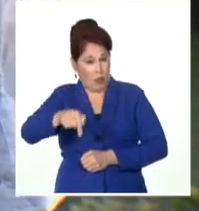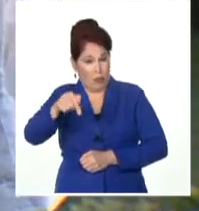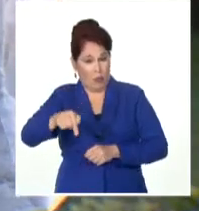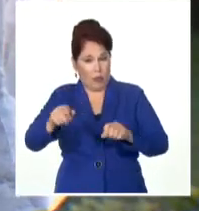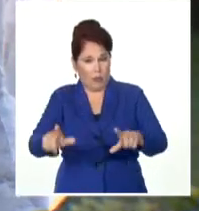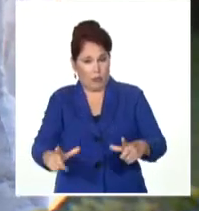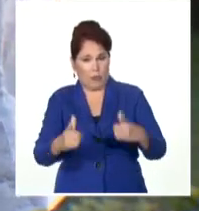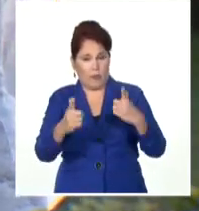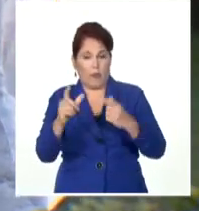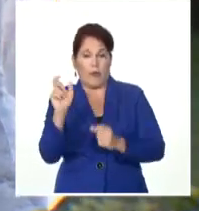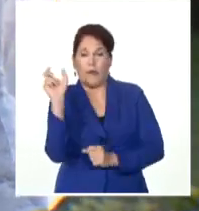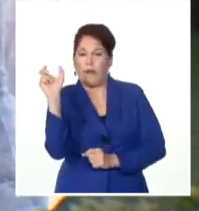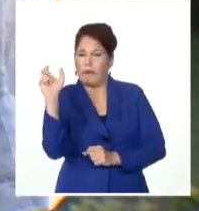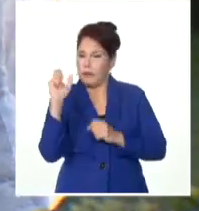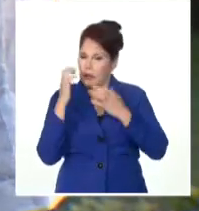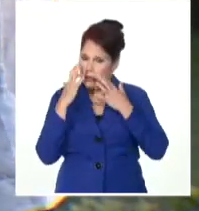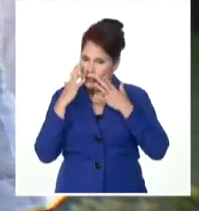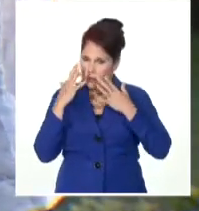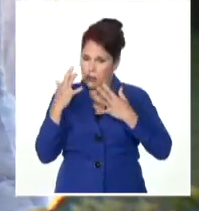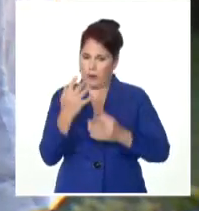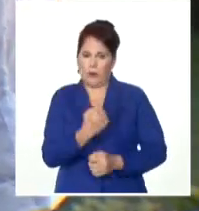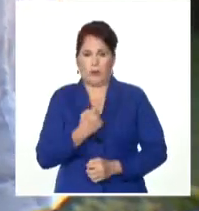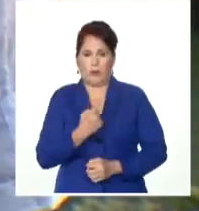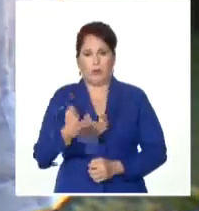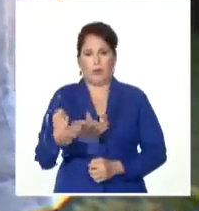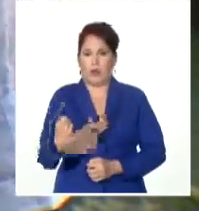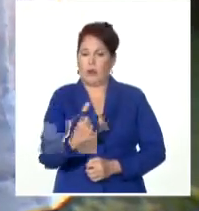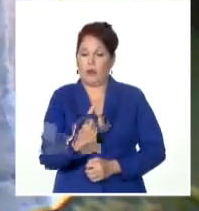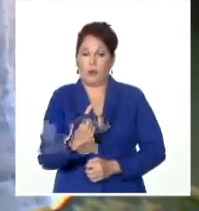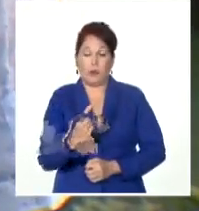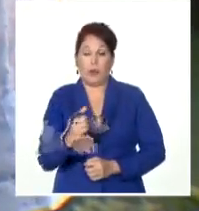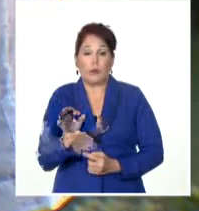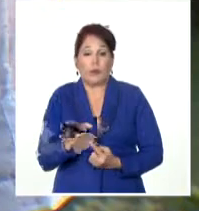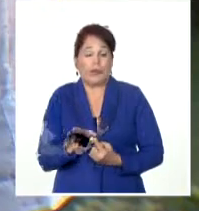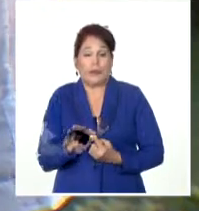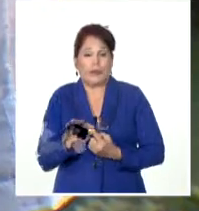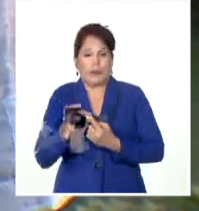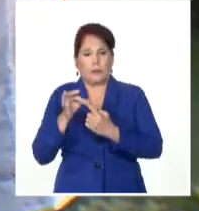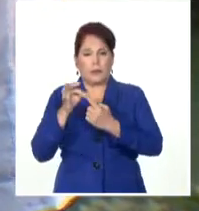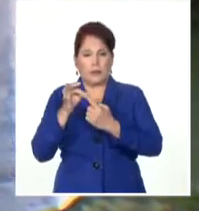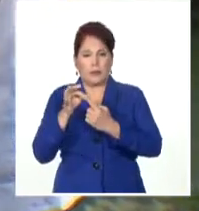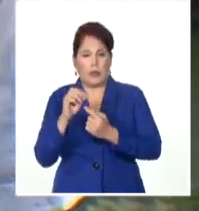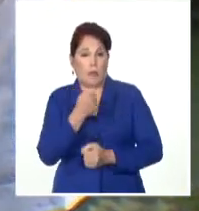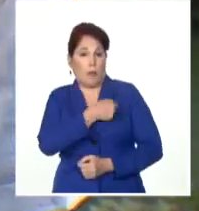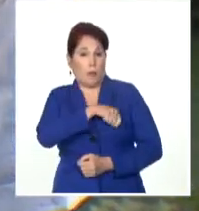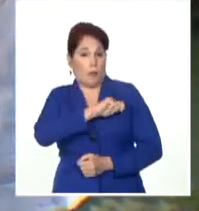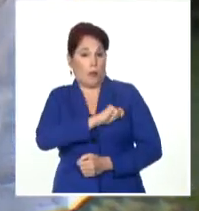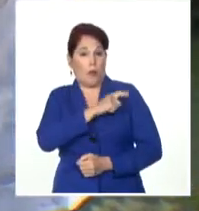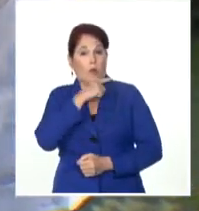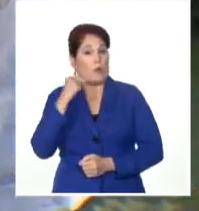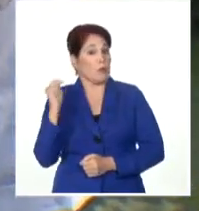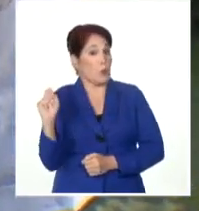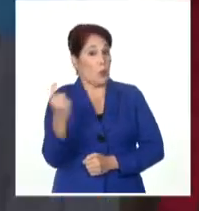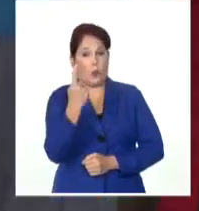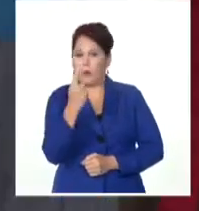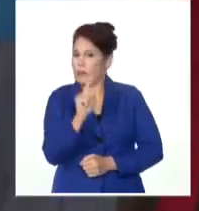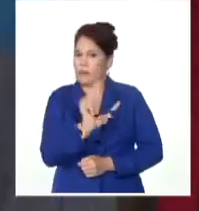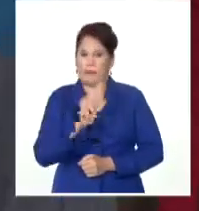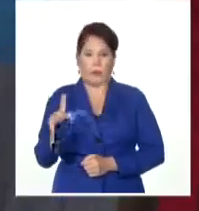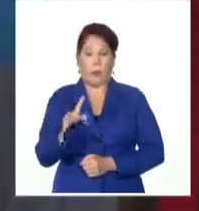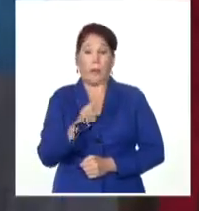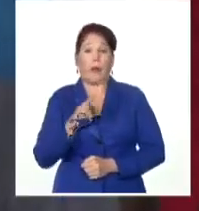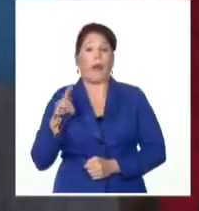conmemoramos una de las fechas más importantes, la fecha sagrada, no solo para el pueblo ruso, sino